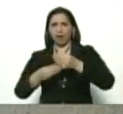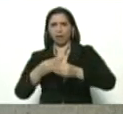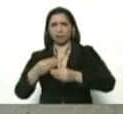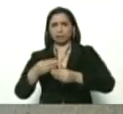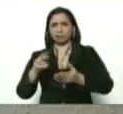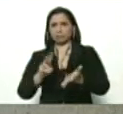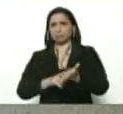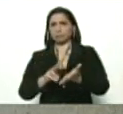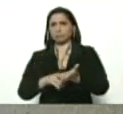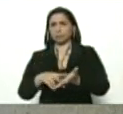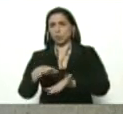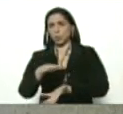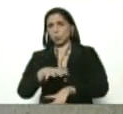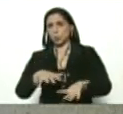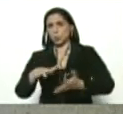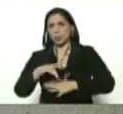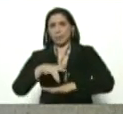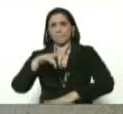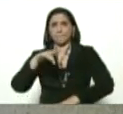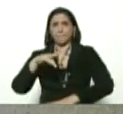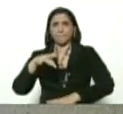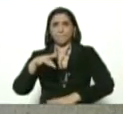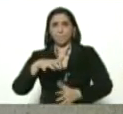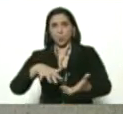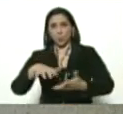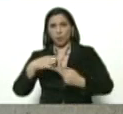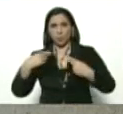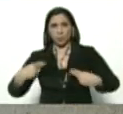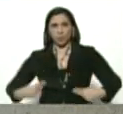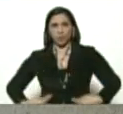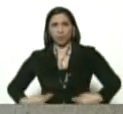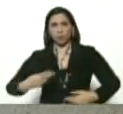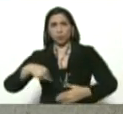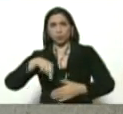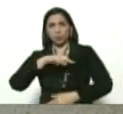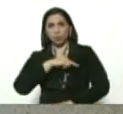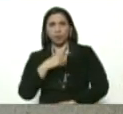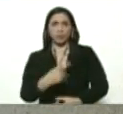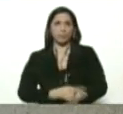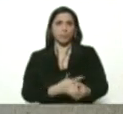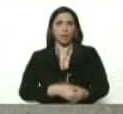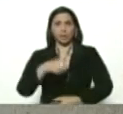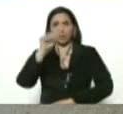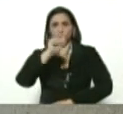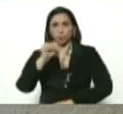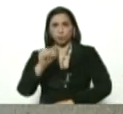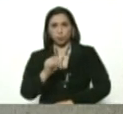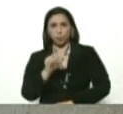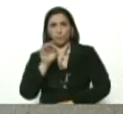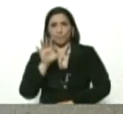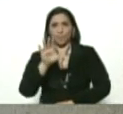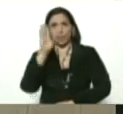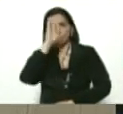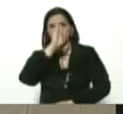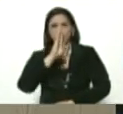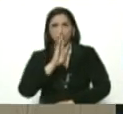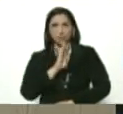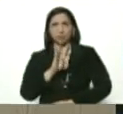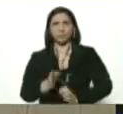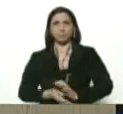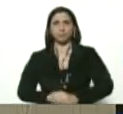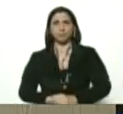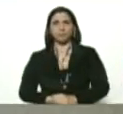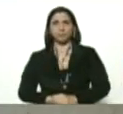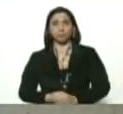situación de crisis humanitaria en nuestra hermana del sur la república federativa de brasil